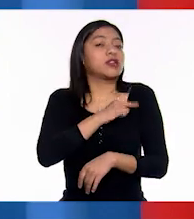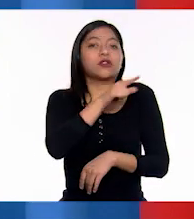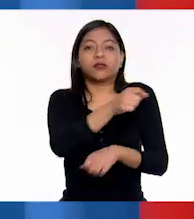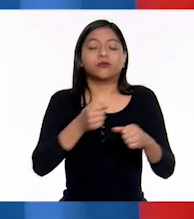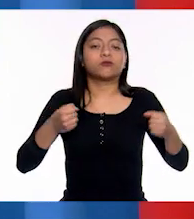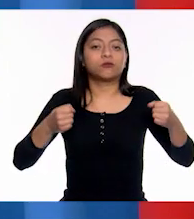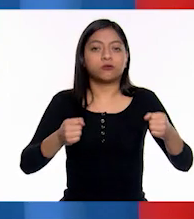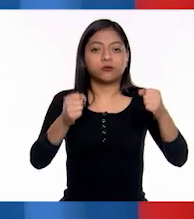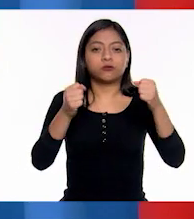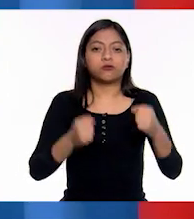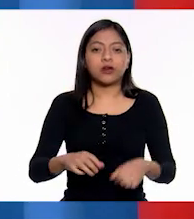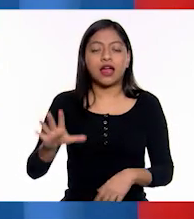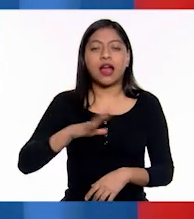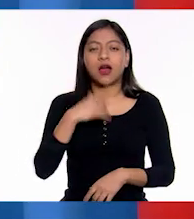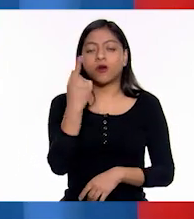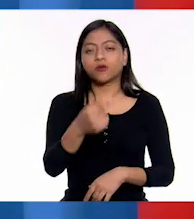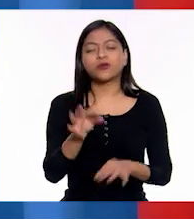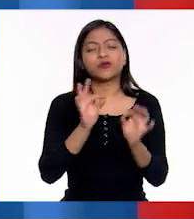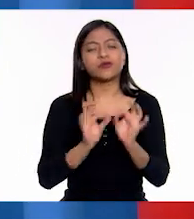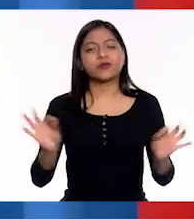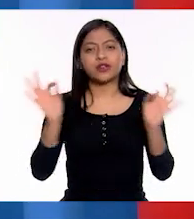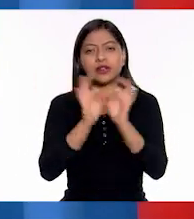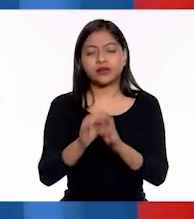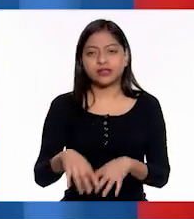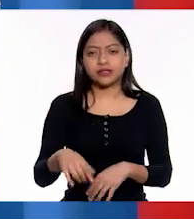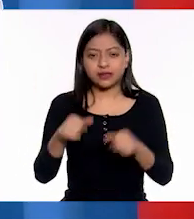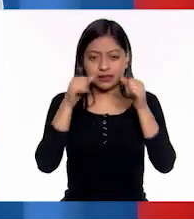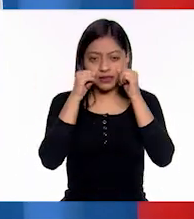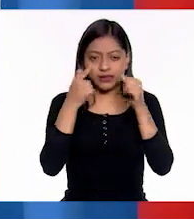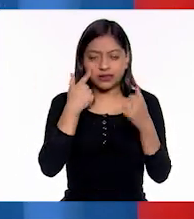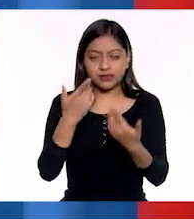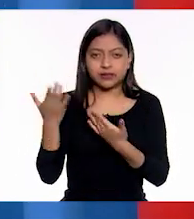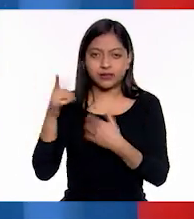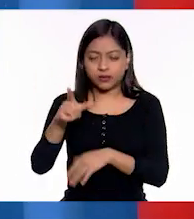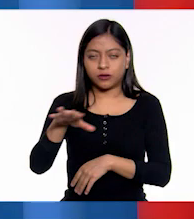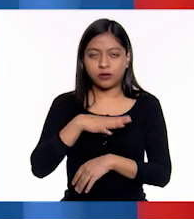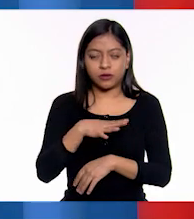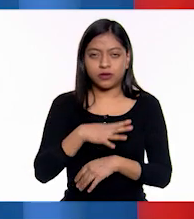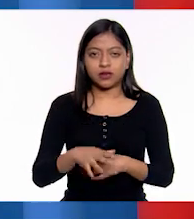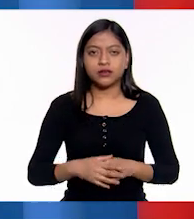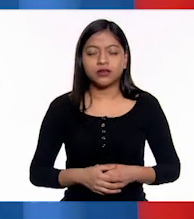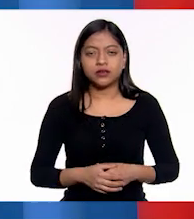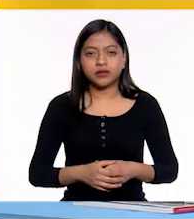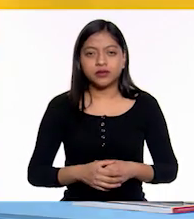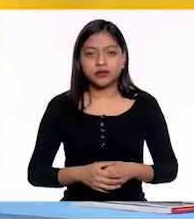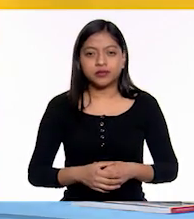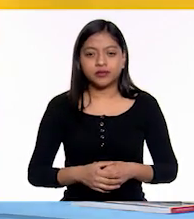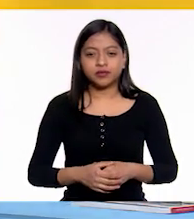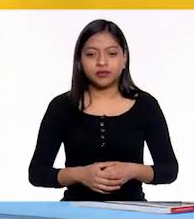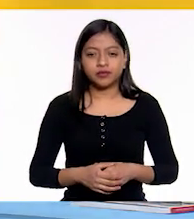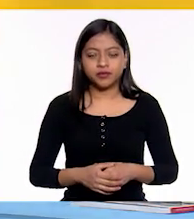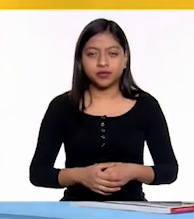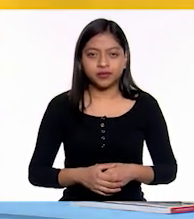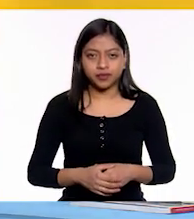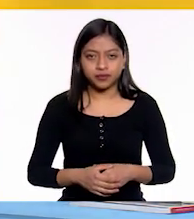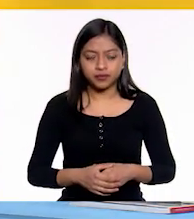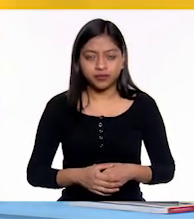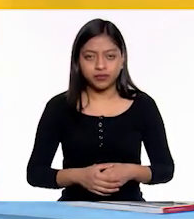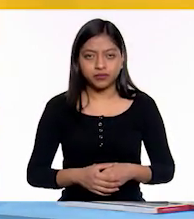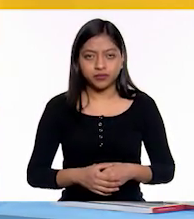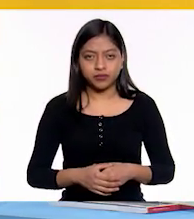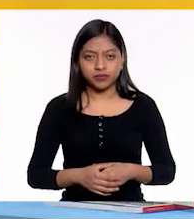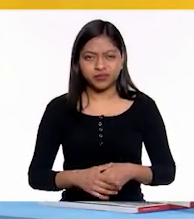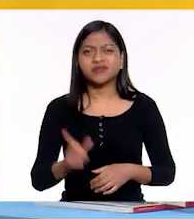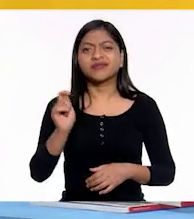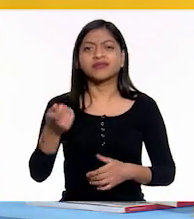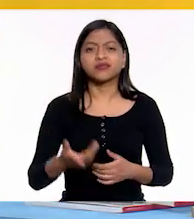algo más que no debemos perder de vista. Ahí lo tienes por ahí. Sí, maestra. Muy bien.